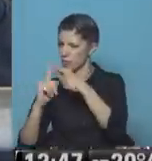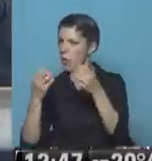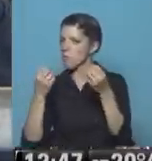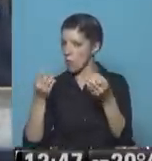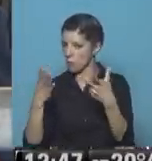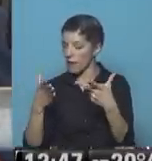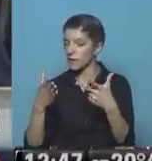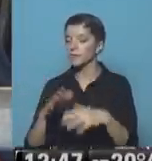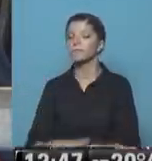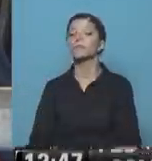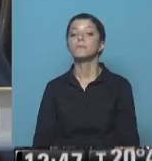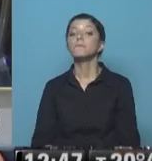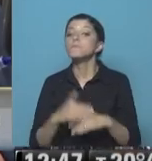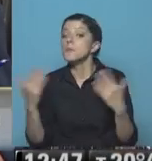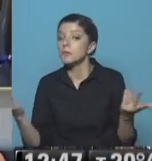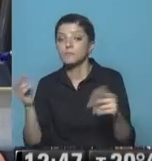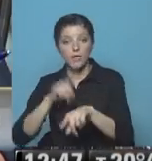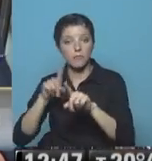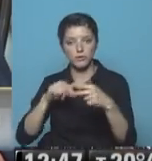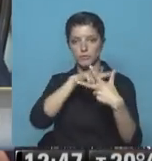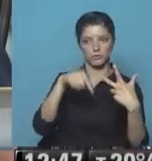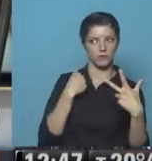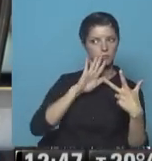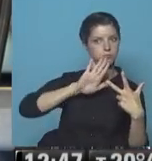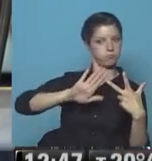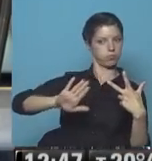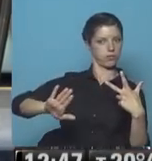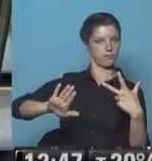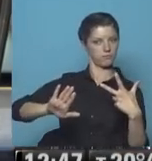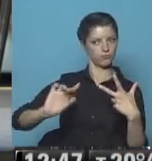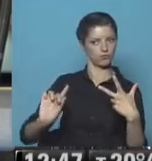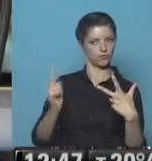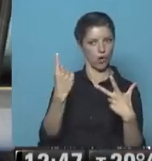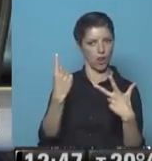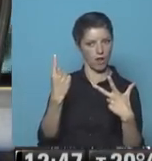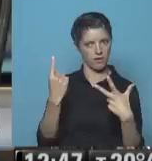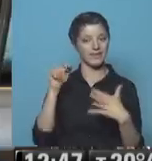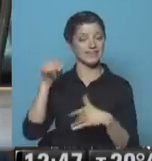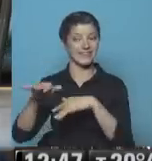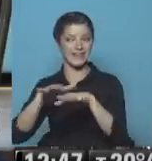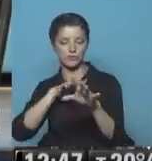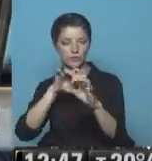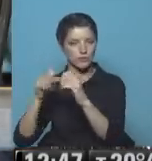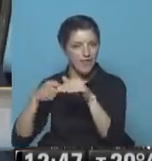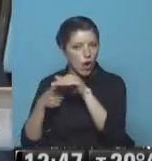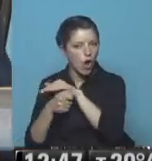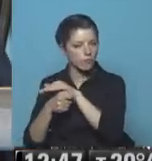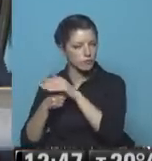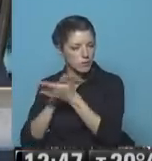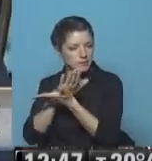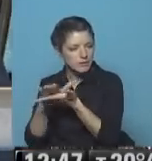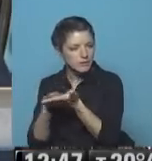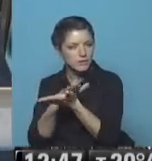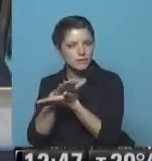empresariado, y sin embargo le soltaron la mano y el hecho de corrupción empezó no solo a